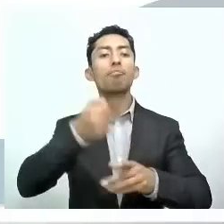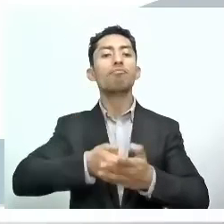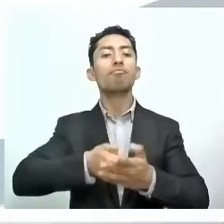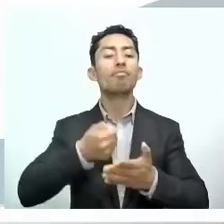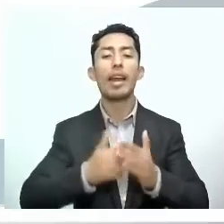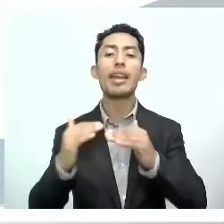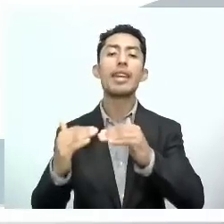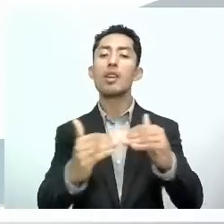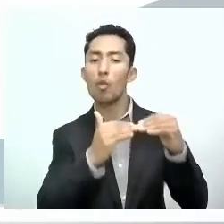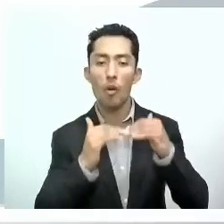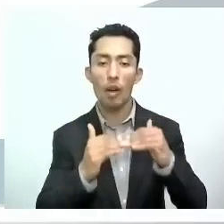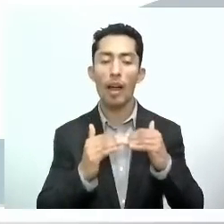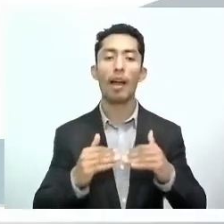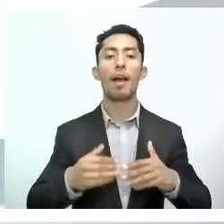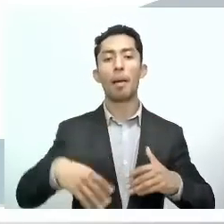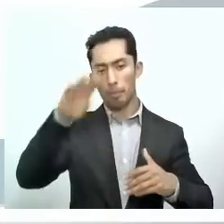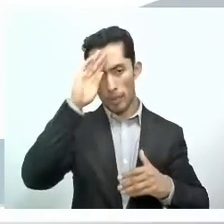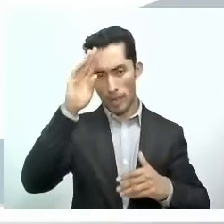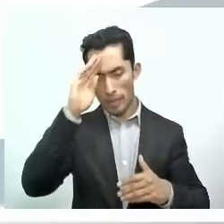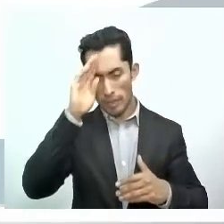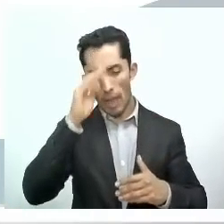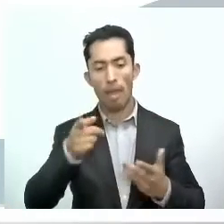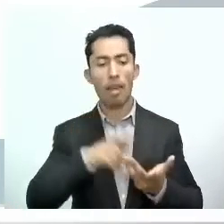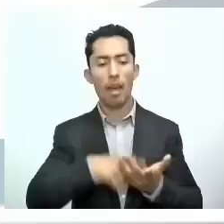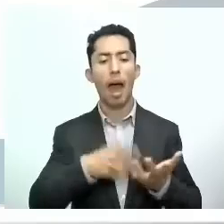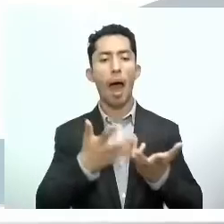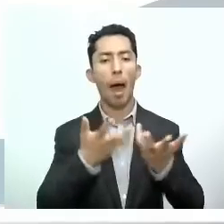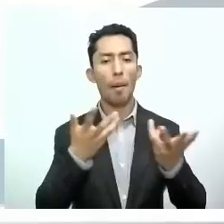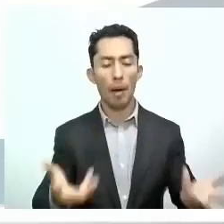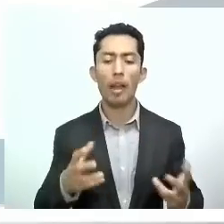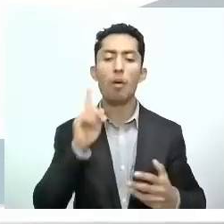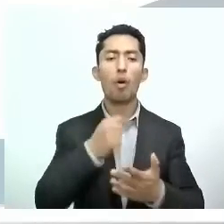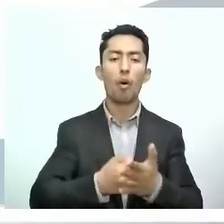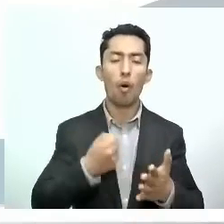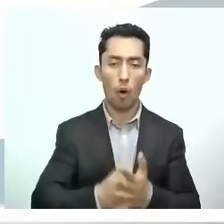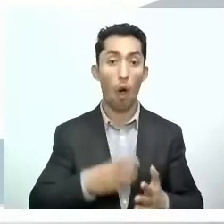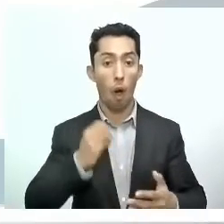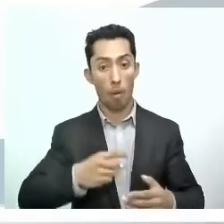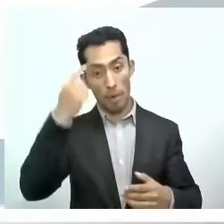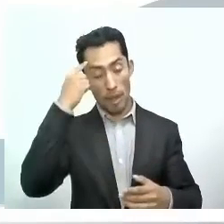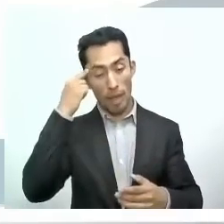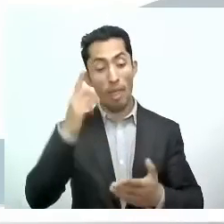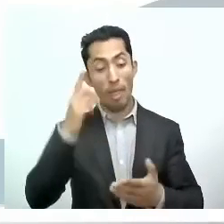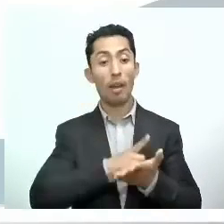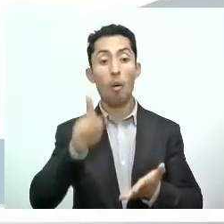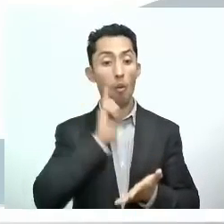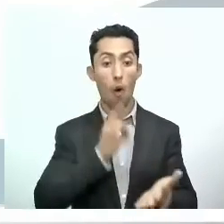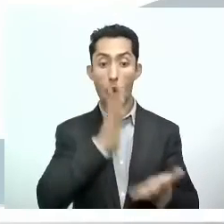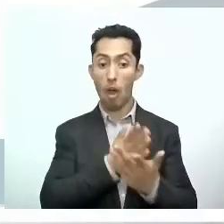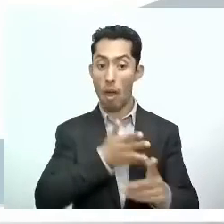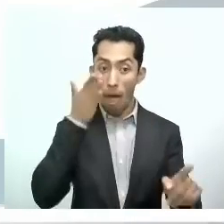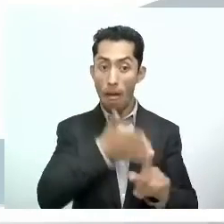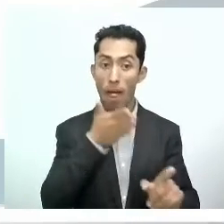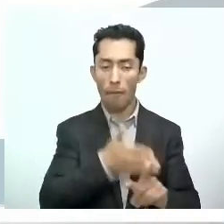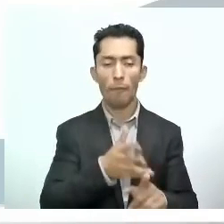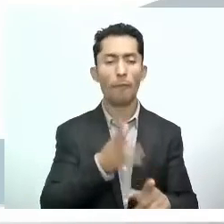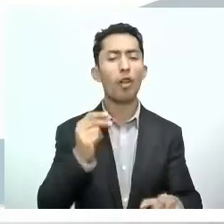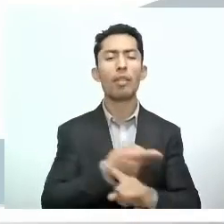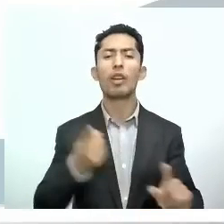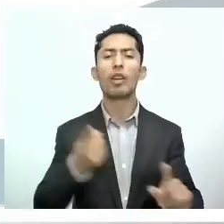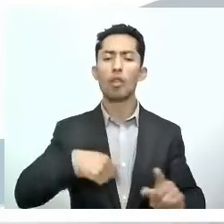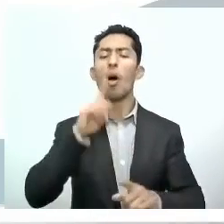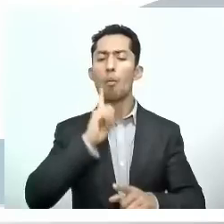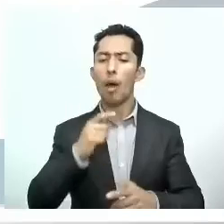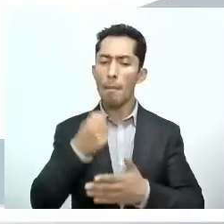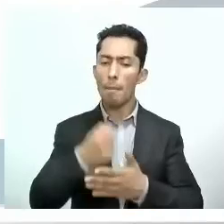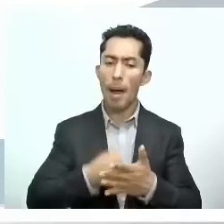feminismo separatista, no es un feminismo que piense únicamente en los derechos de las mujeres, sino es un feminismo que